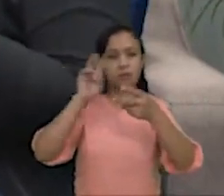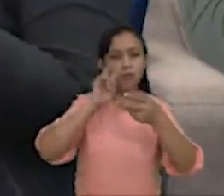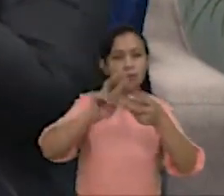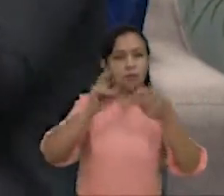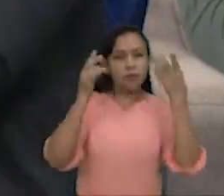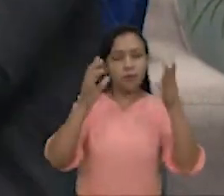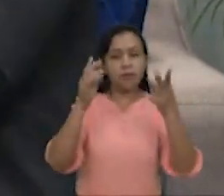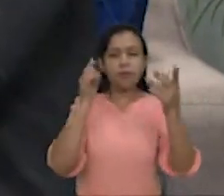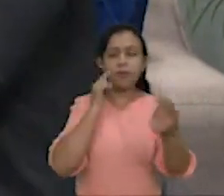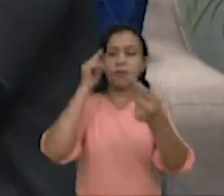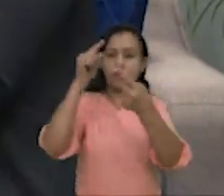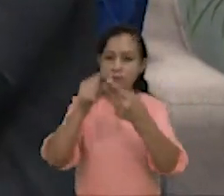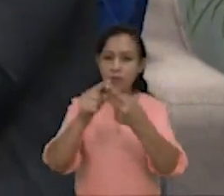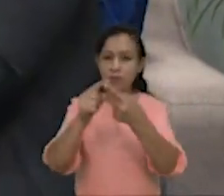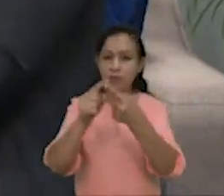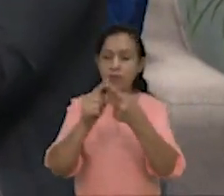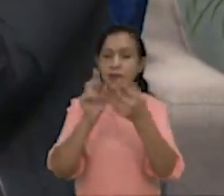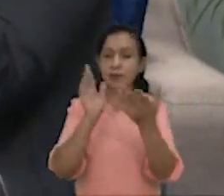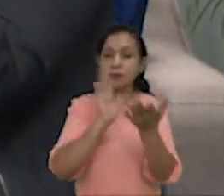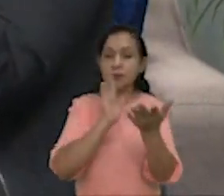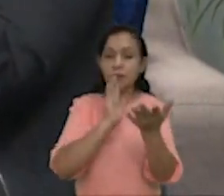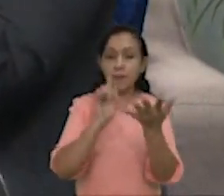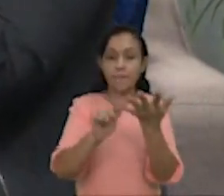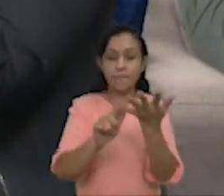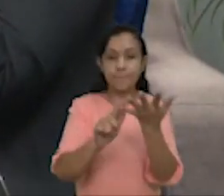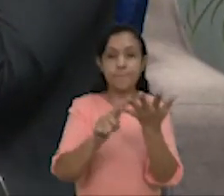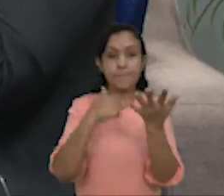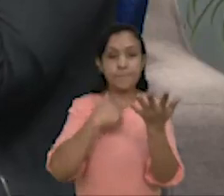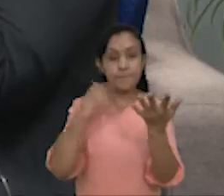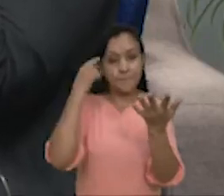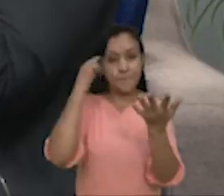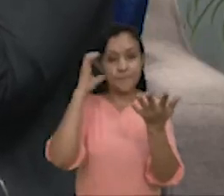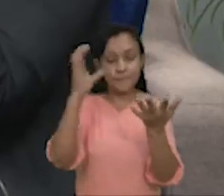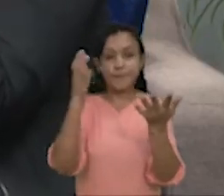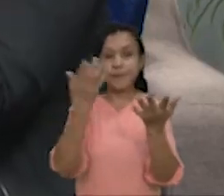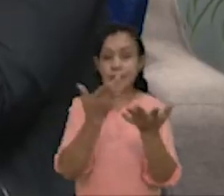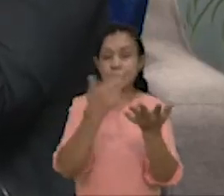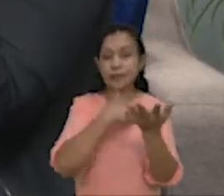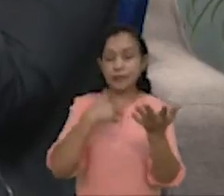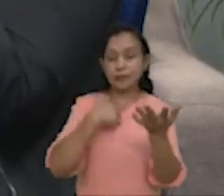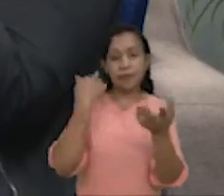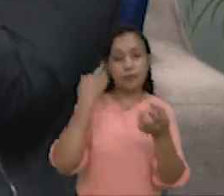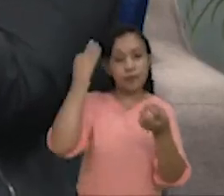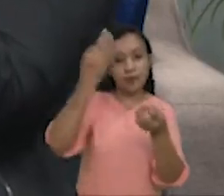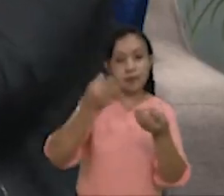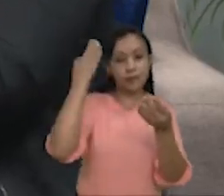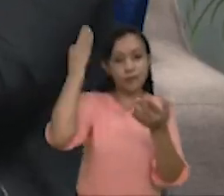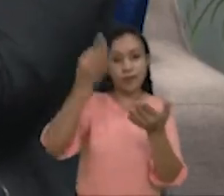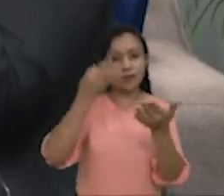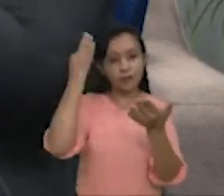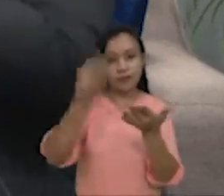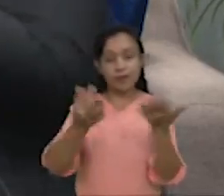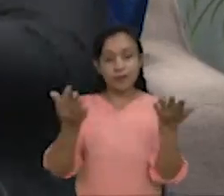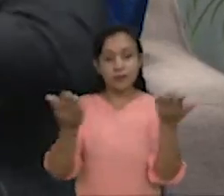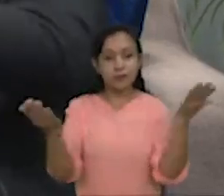un objetivo específico. Entonces, creo que hay maneras de deconstruir lo falso, hay maneras de desmontarlo.